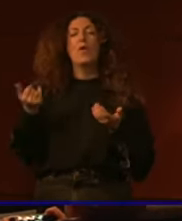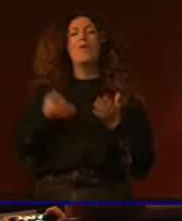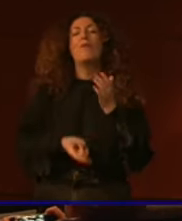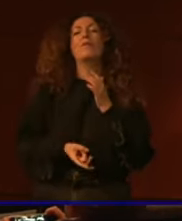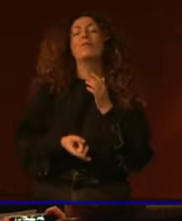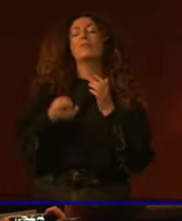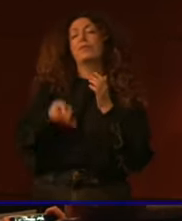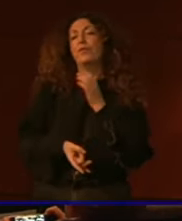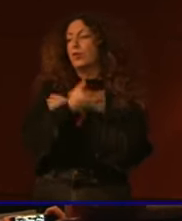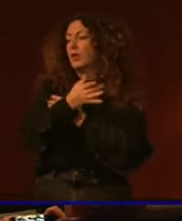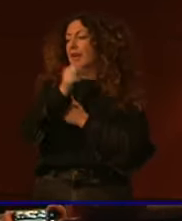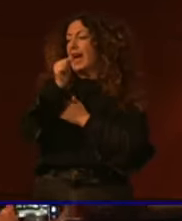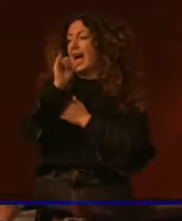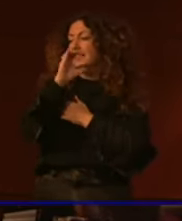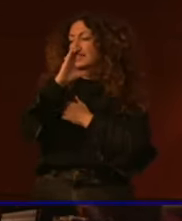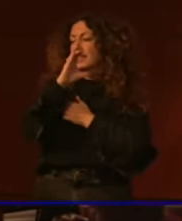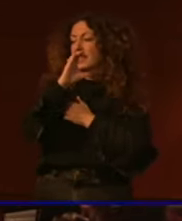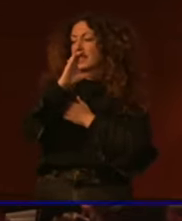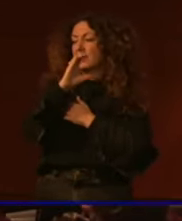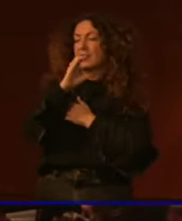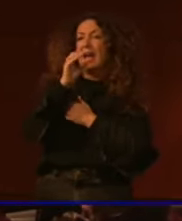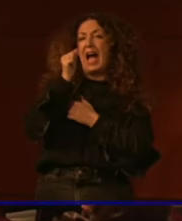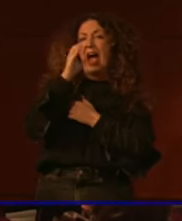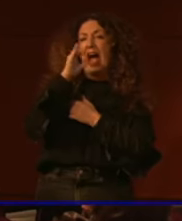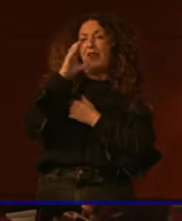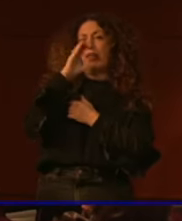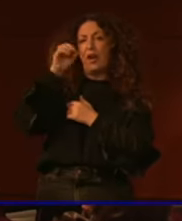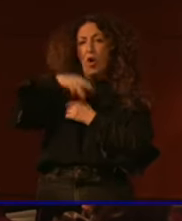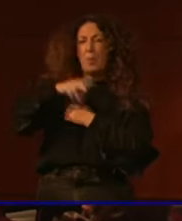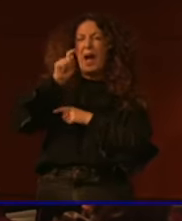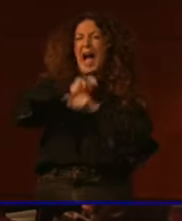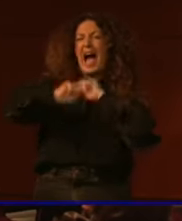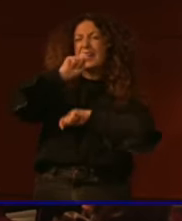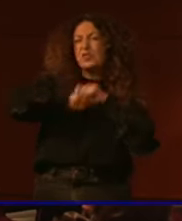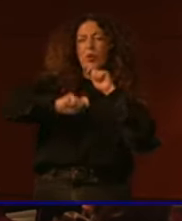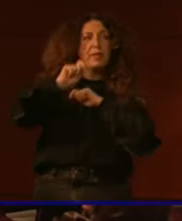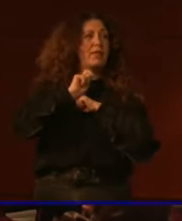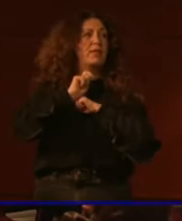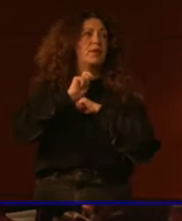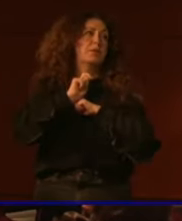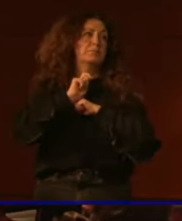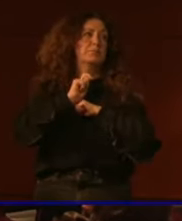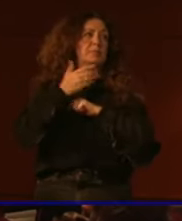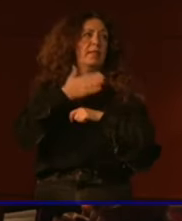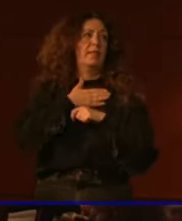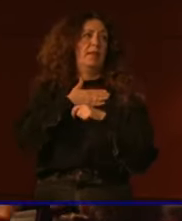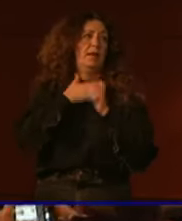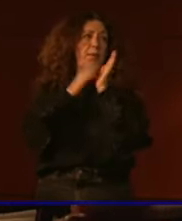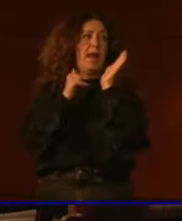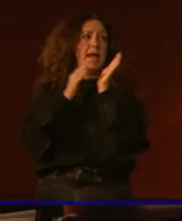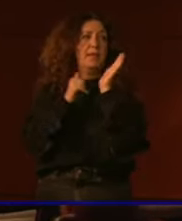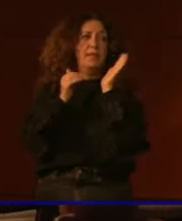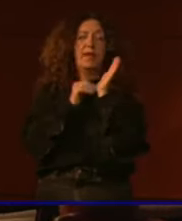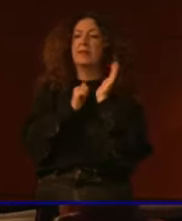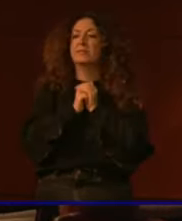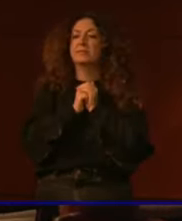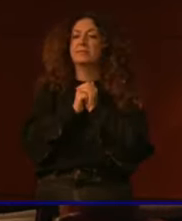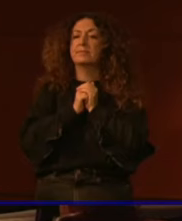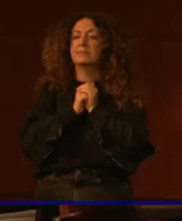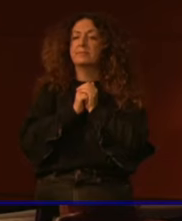Asociación Ciudadanía y Comunicación, asociación que de alguna forma es AUC en la Comunidad Valenciana. Y, por otra